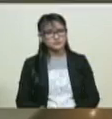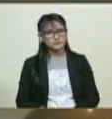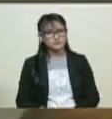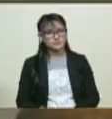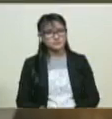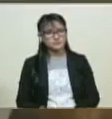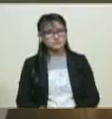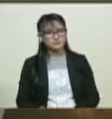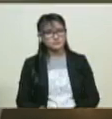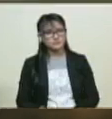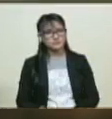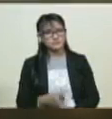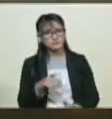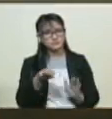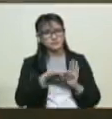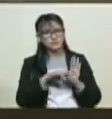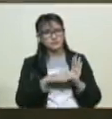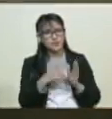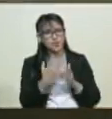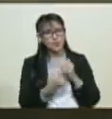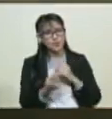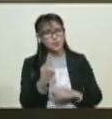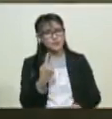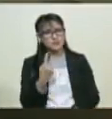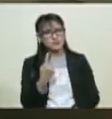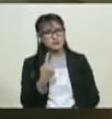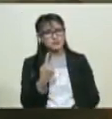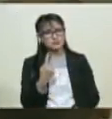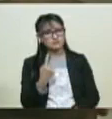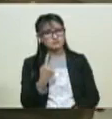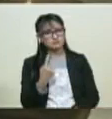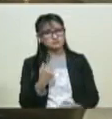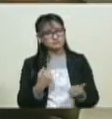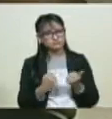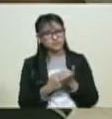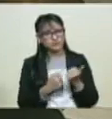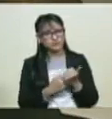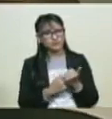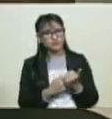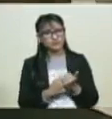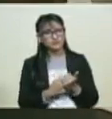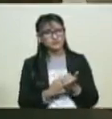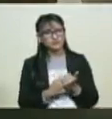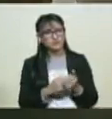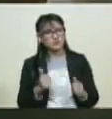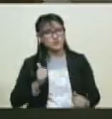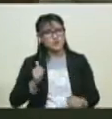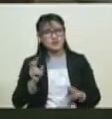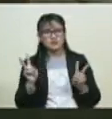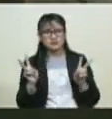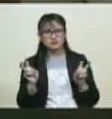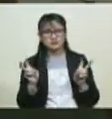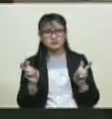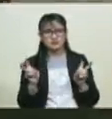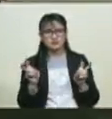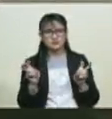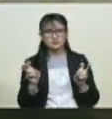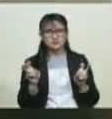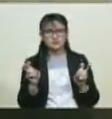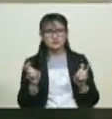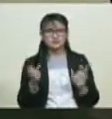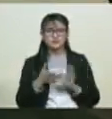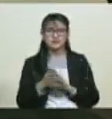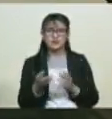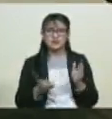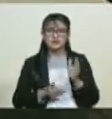es un requisito único para poder abordar cualquier tema que tenga que ver con el